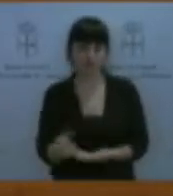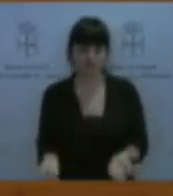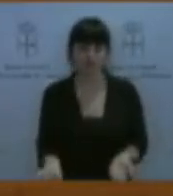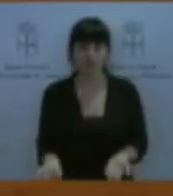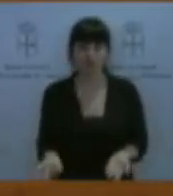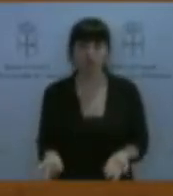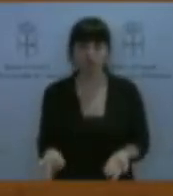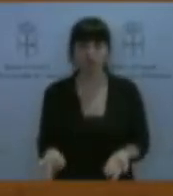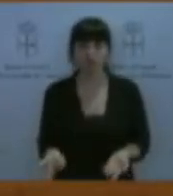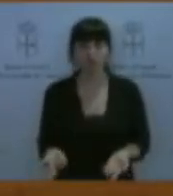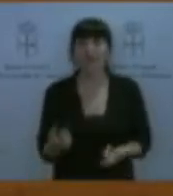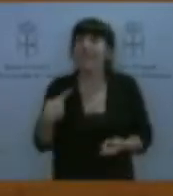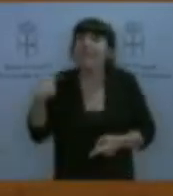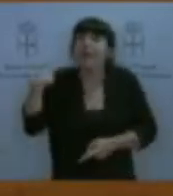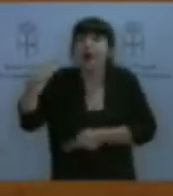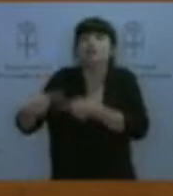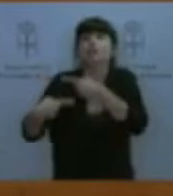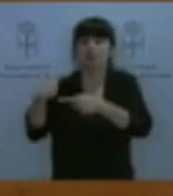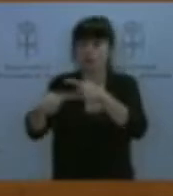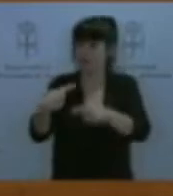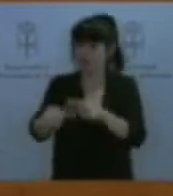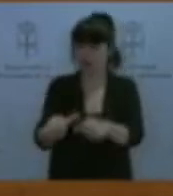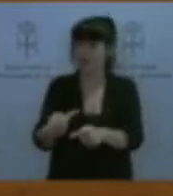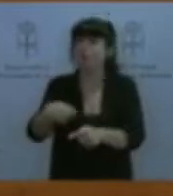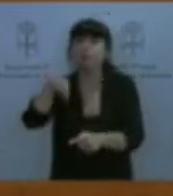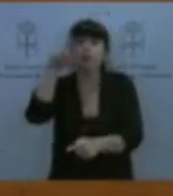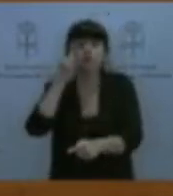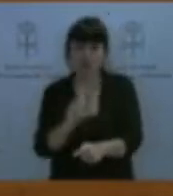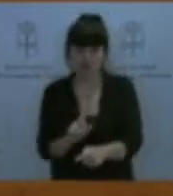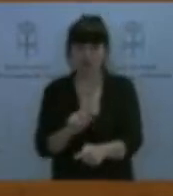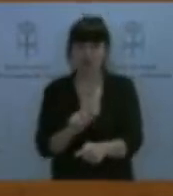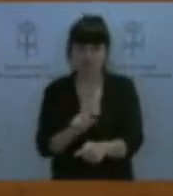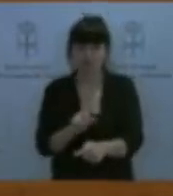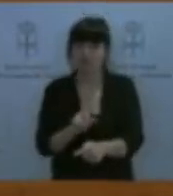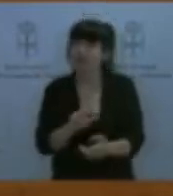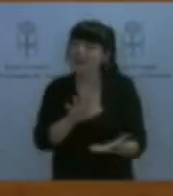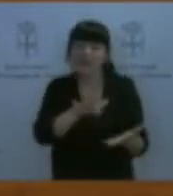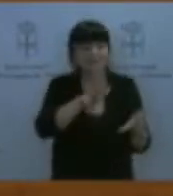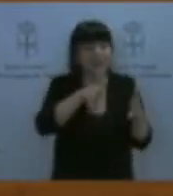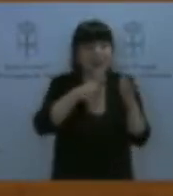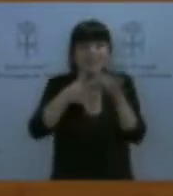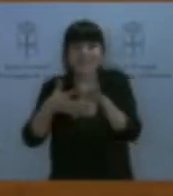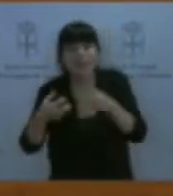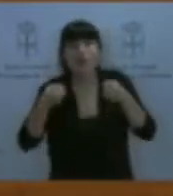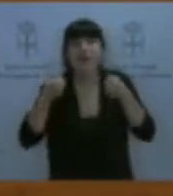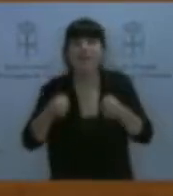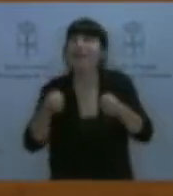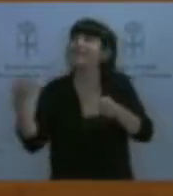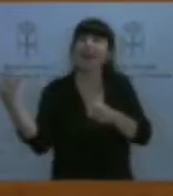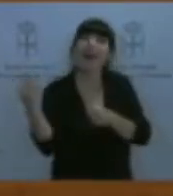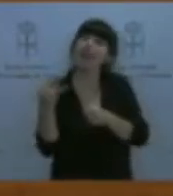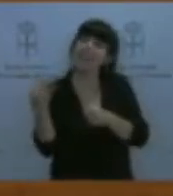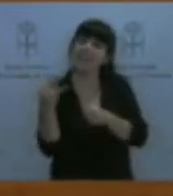serían imprevisibles. Repito, la transición energética debe garantizar la protección de los trabajadores y